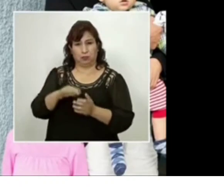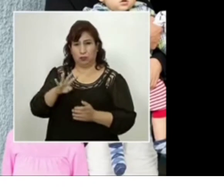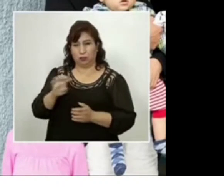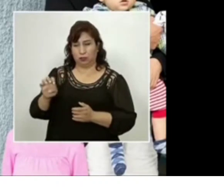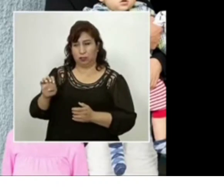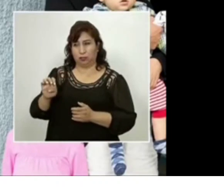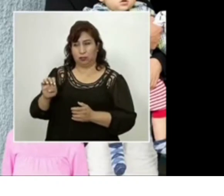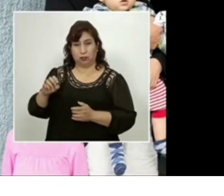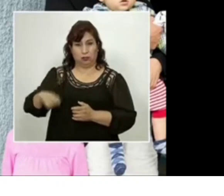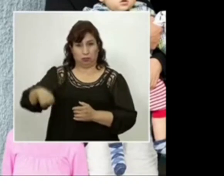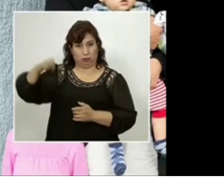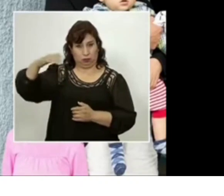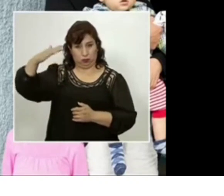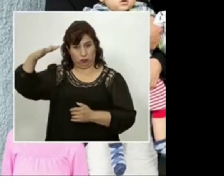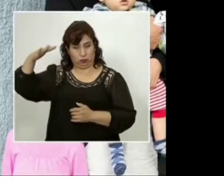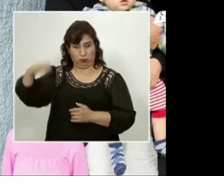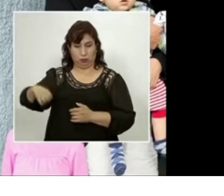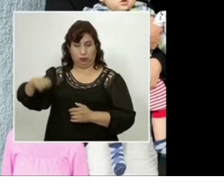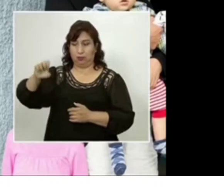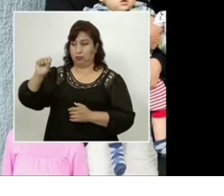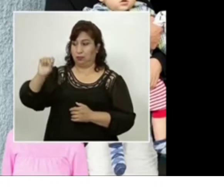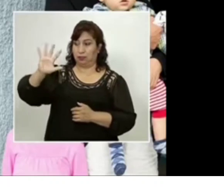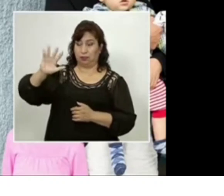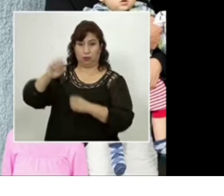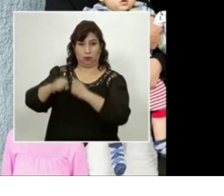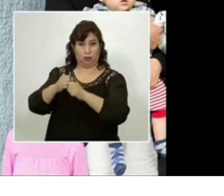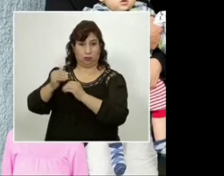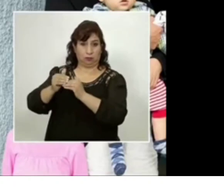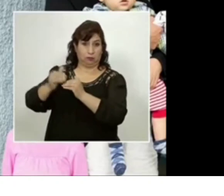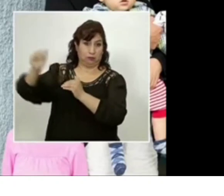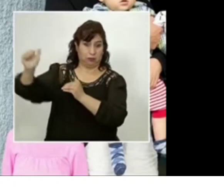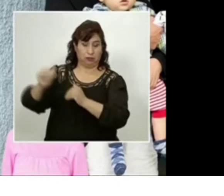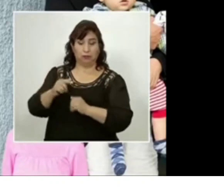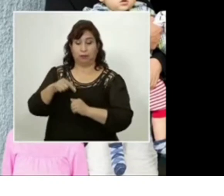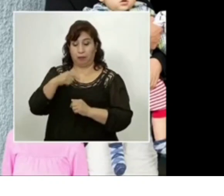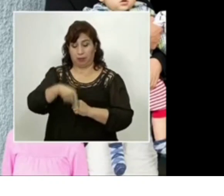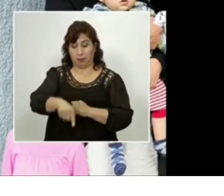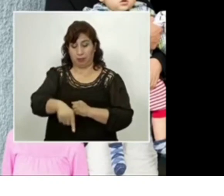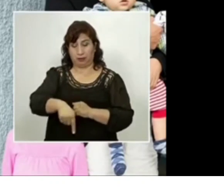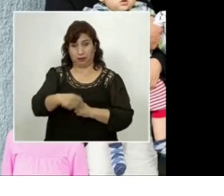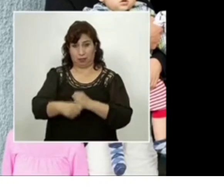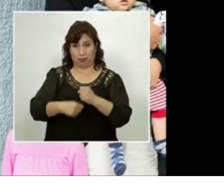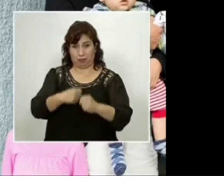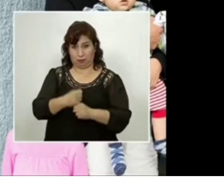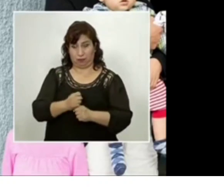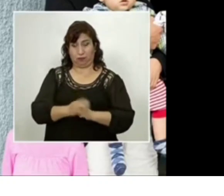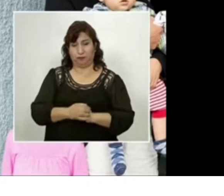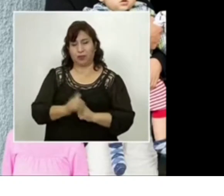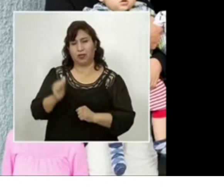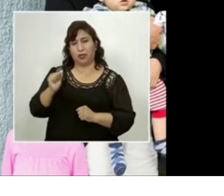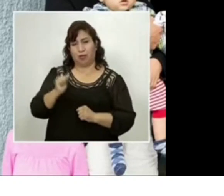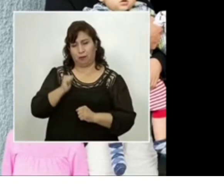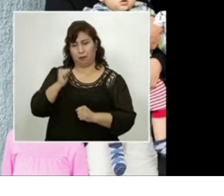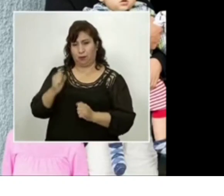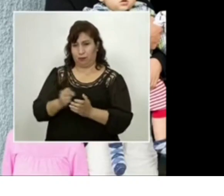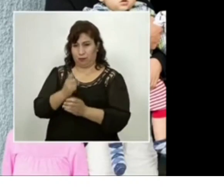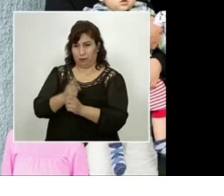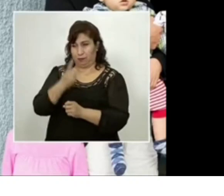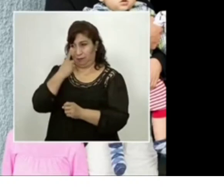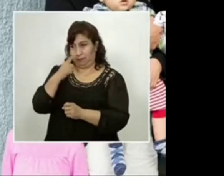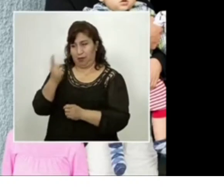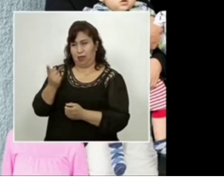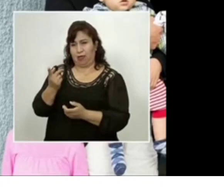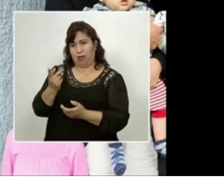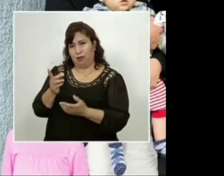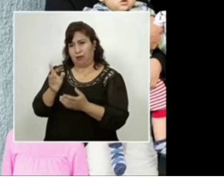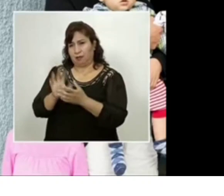adultos mayores de 65 años y más previstos para este año. Aprovecho la ocasión para recordar a todas las